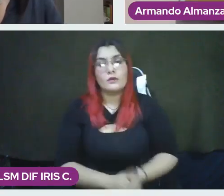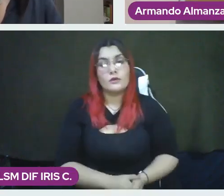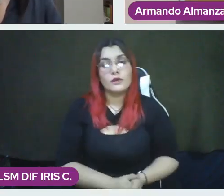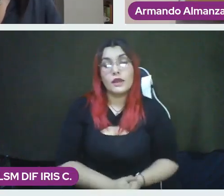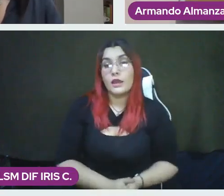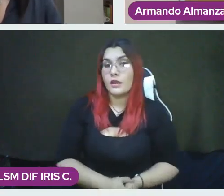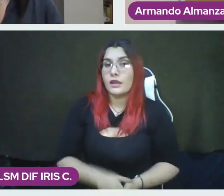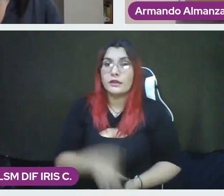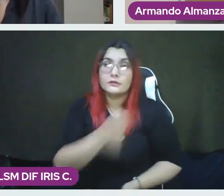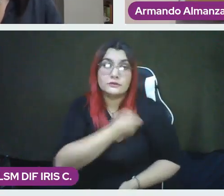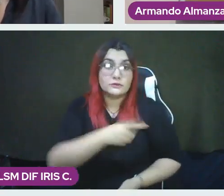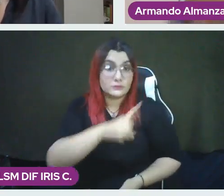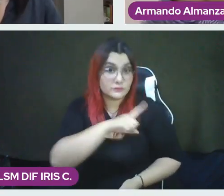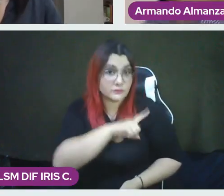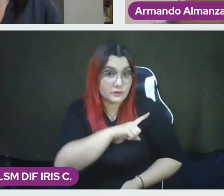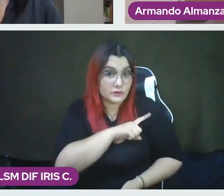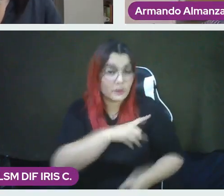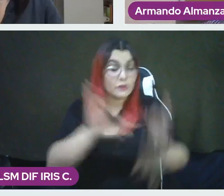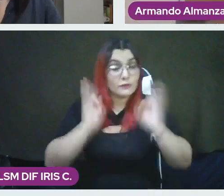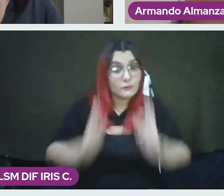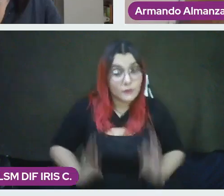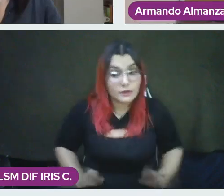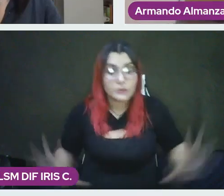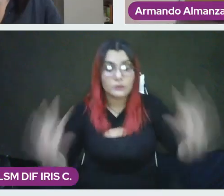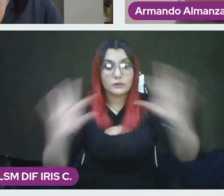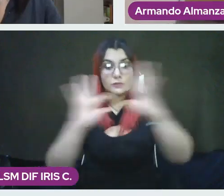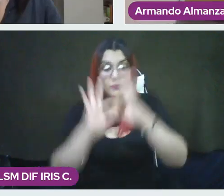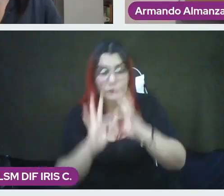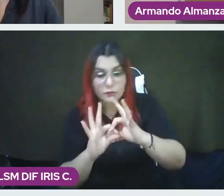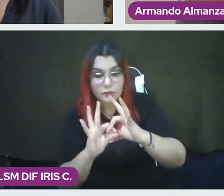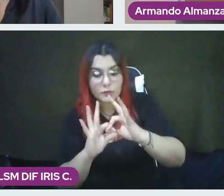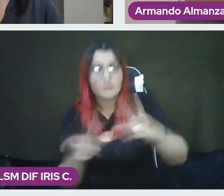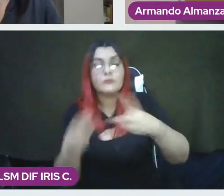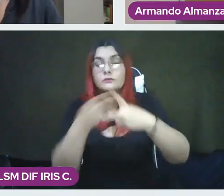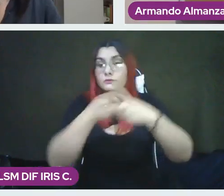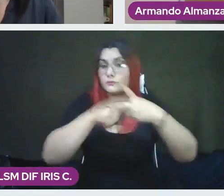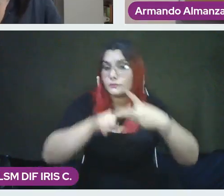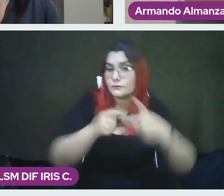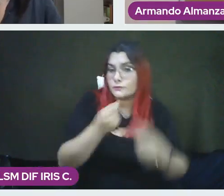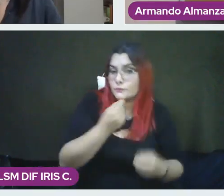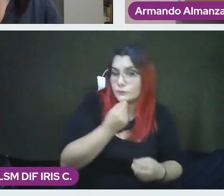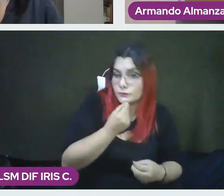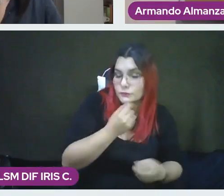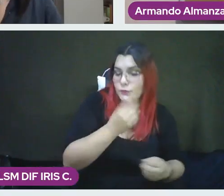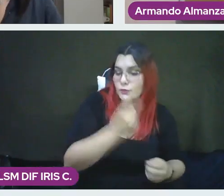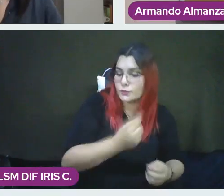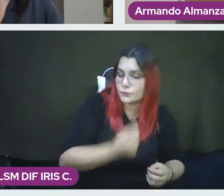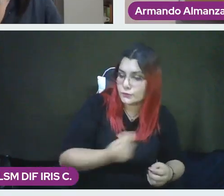esta infancia y que se va desarrollando a lo largo de la vida, ¿no?